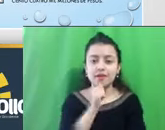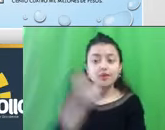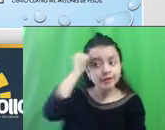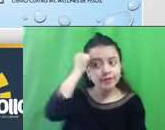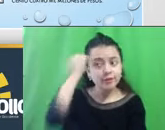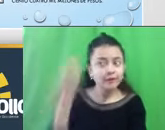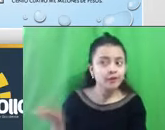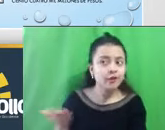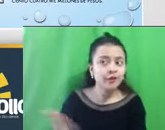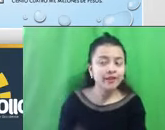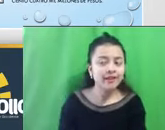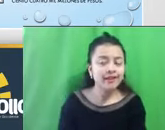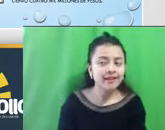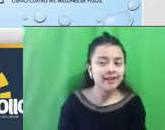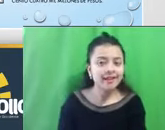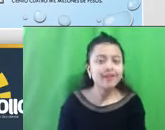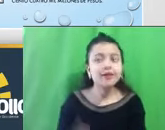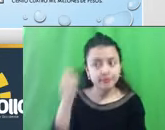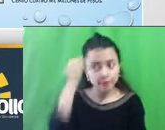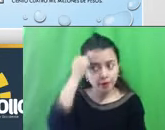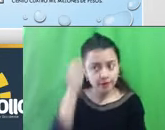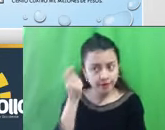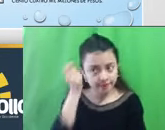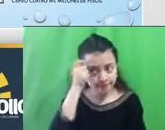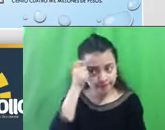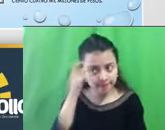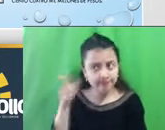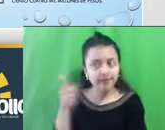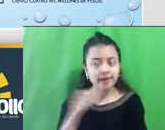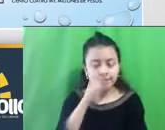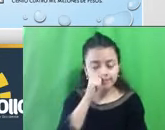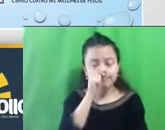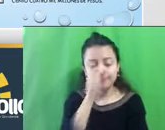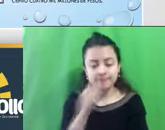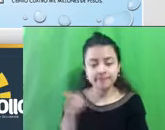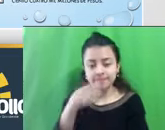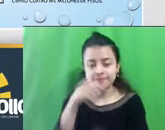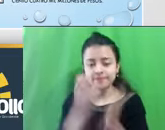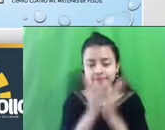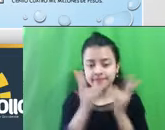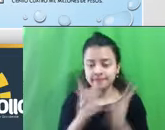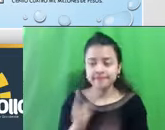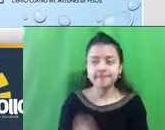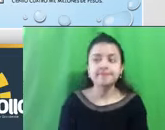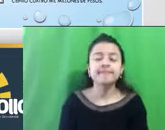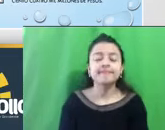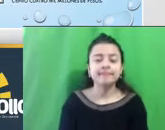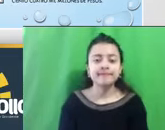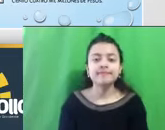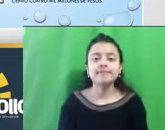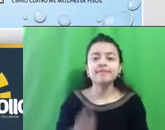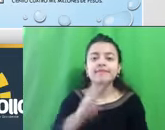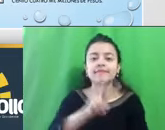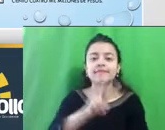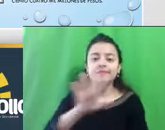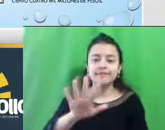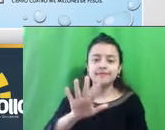la profe, mire, está ahí corchados. Y el 25 vamos a